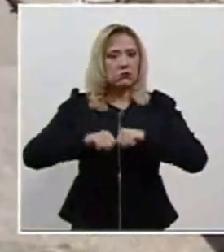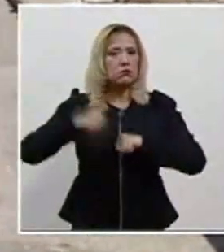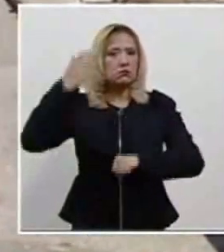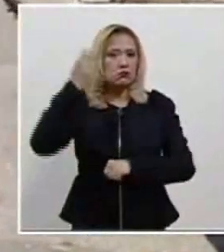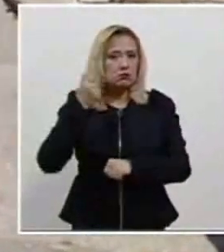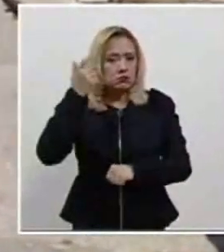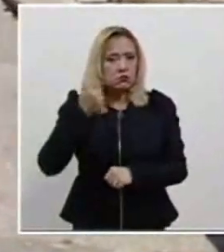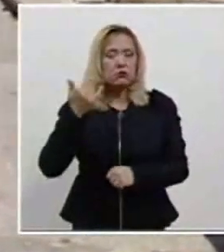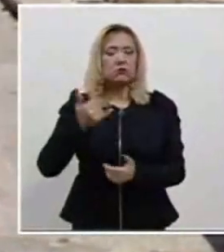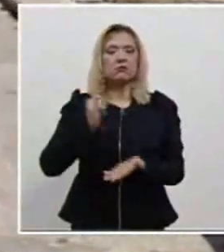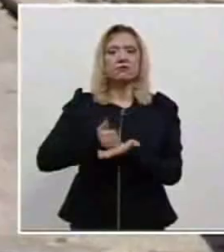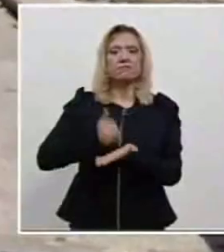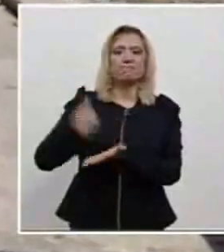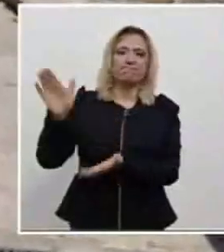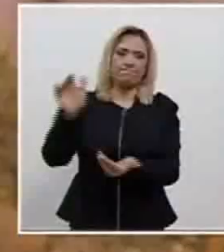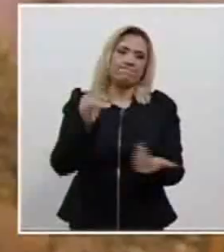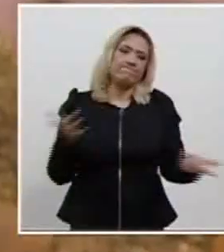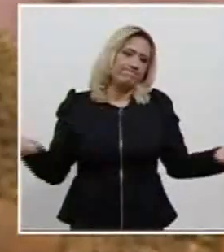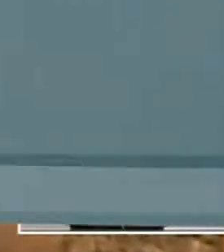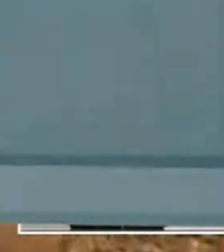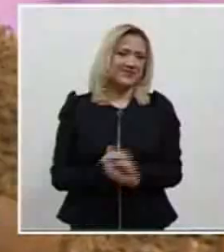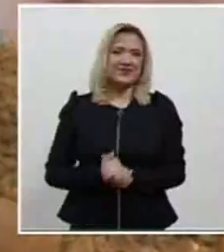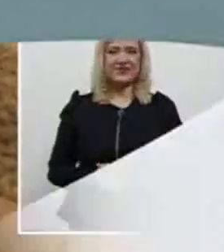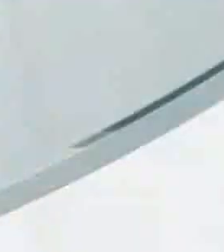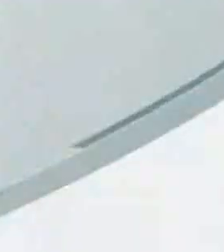la recaudación fiscal.